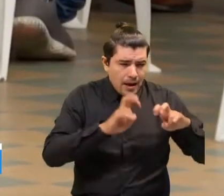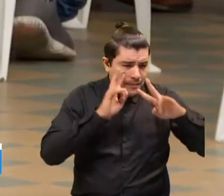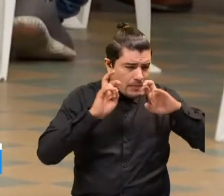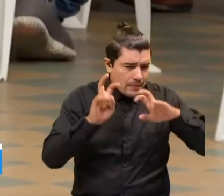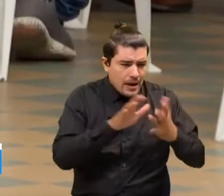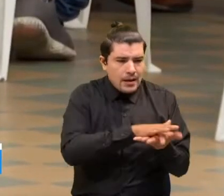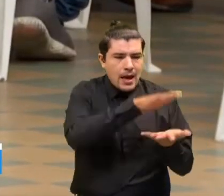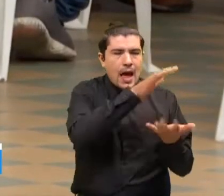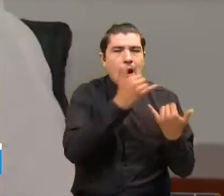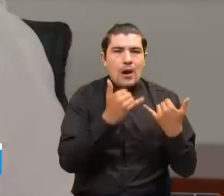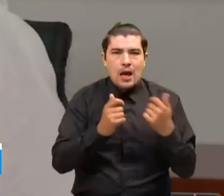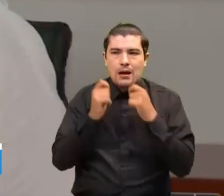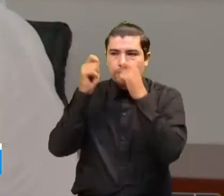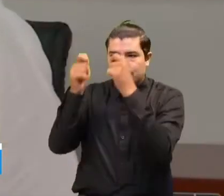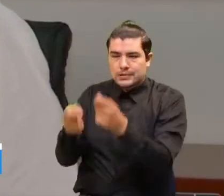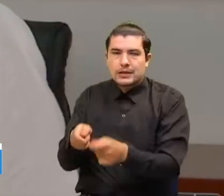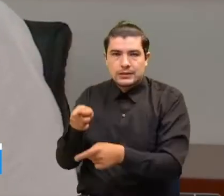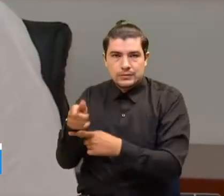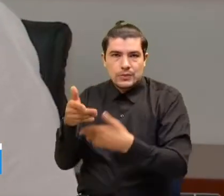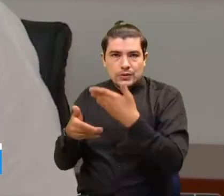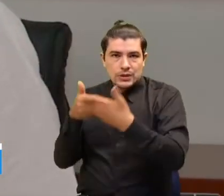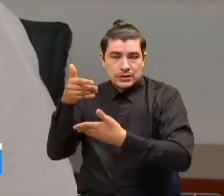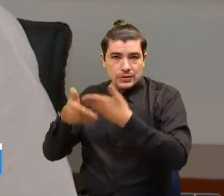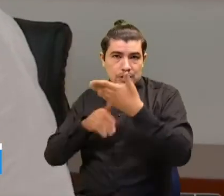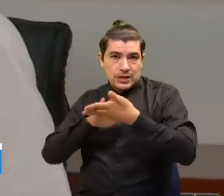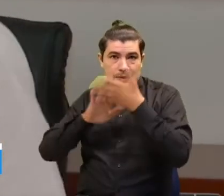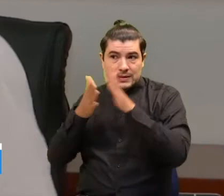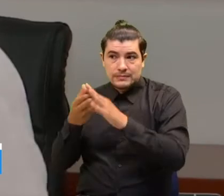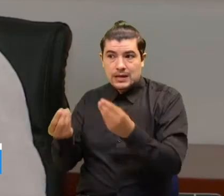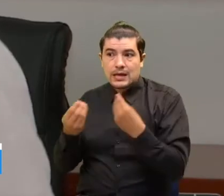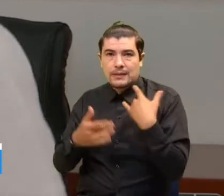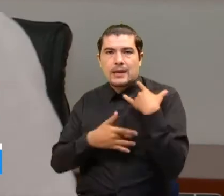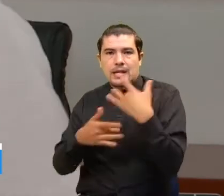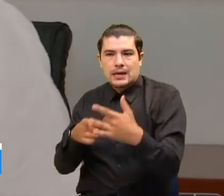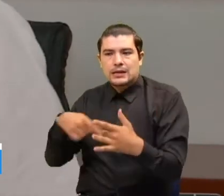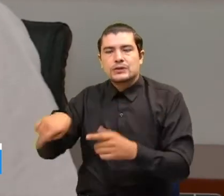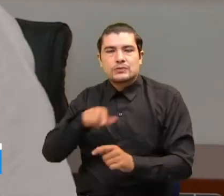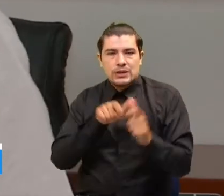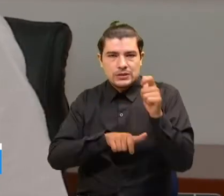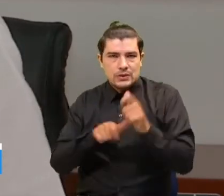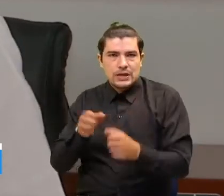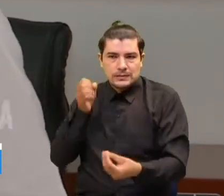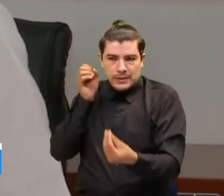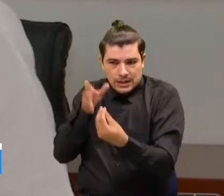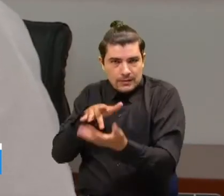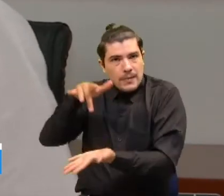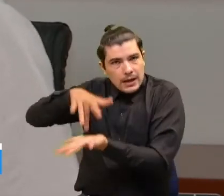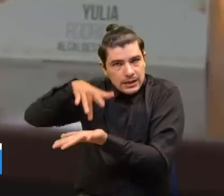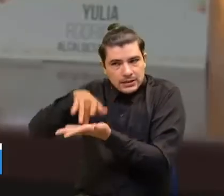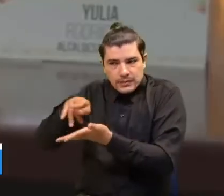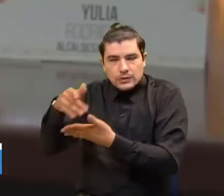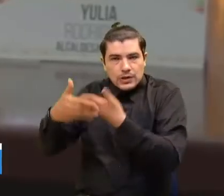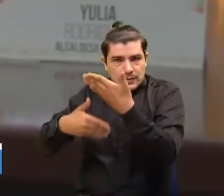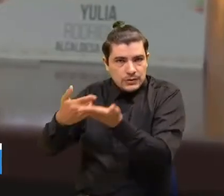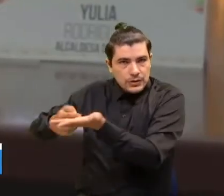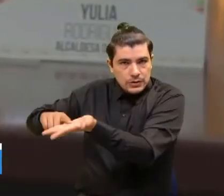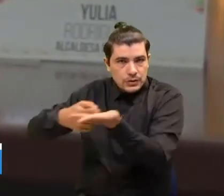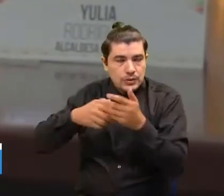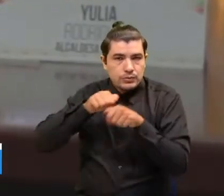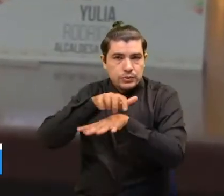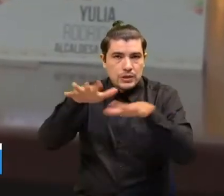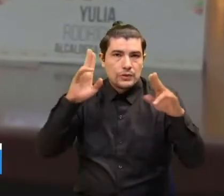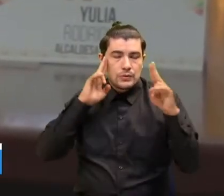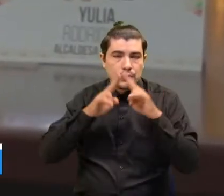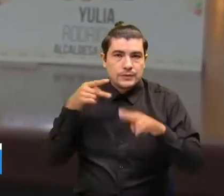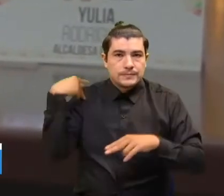un aporte de la Administración Departamental con la participación de las víctimas en la mesa que venimos desarrollando. Se han activado